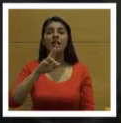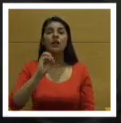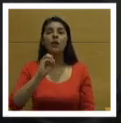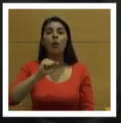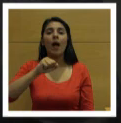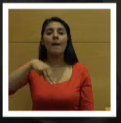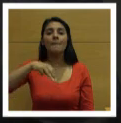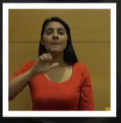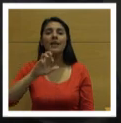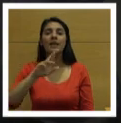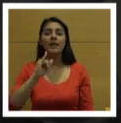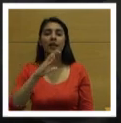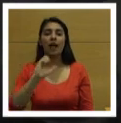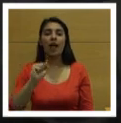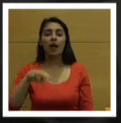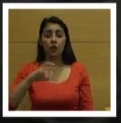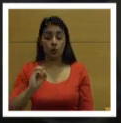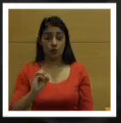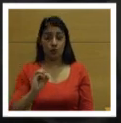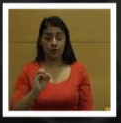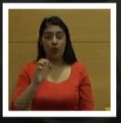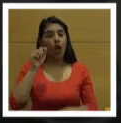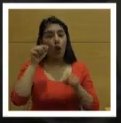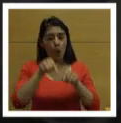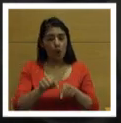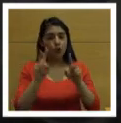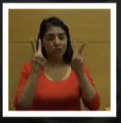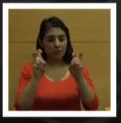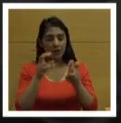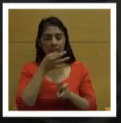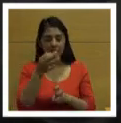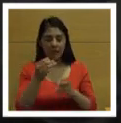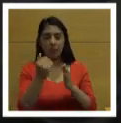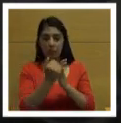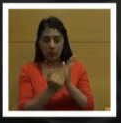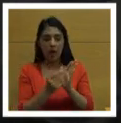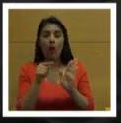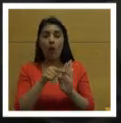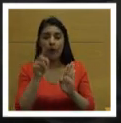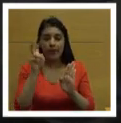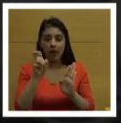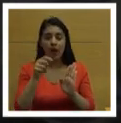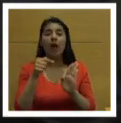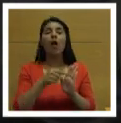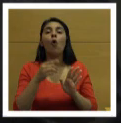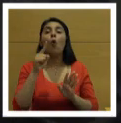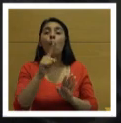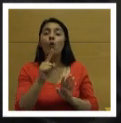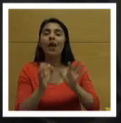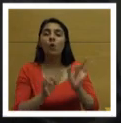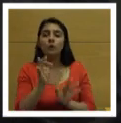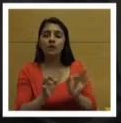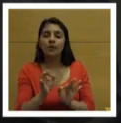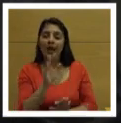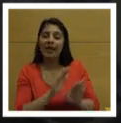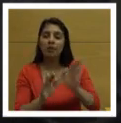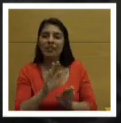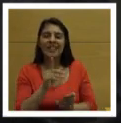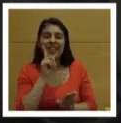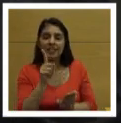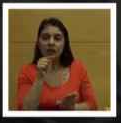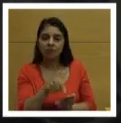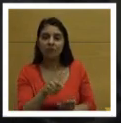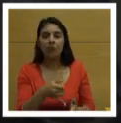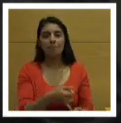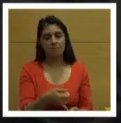uno de cuyos apartados se titula «Una justicia que protege a los más débiles». Este